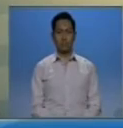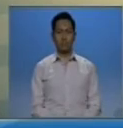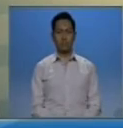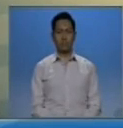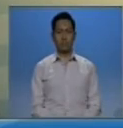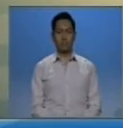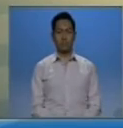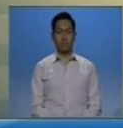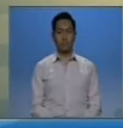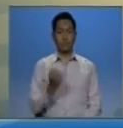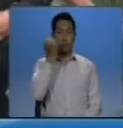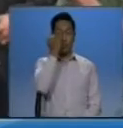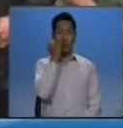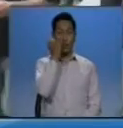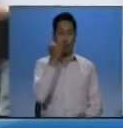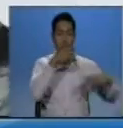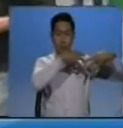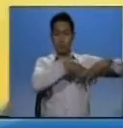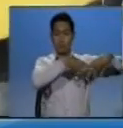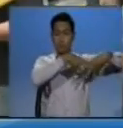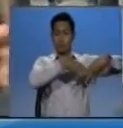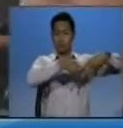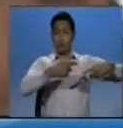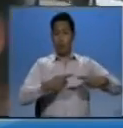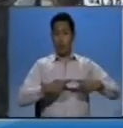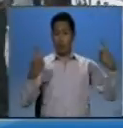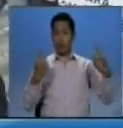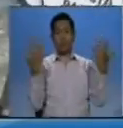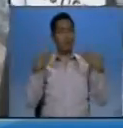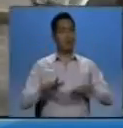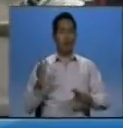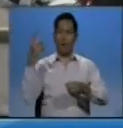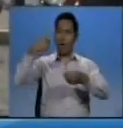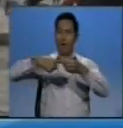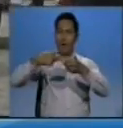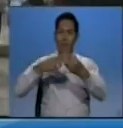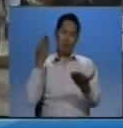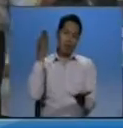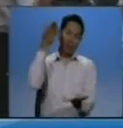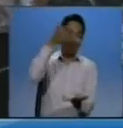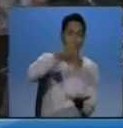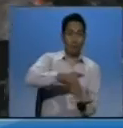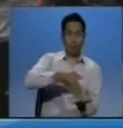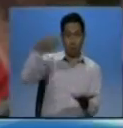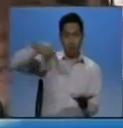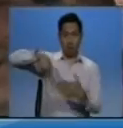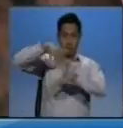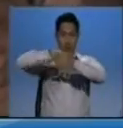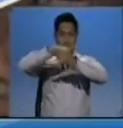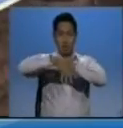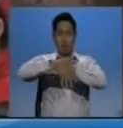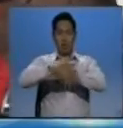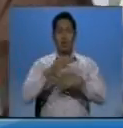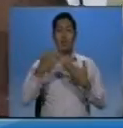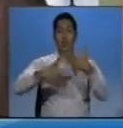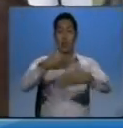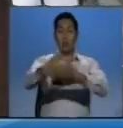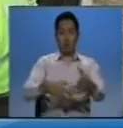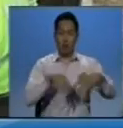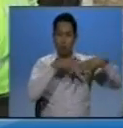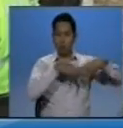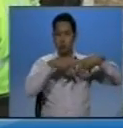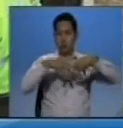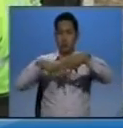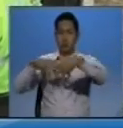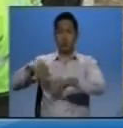La marcha de la oposición llegó esta tarde al sur de Quito, donde pernoctarán. Mañana partirán con destino al Parque del Arbolito, en el centro